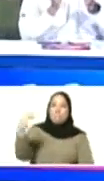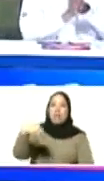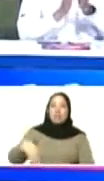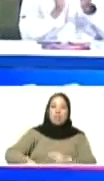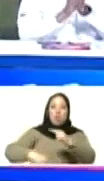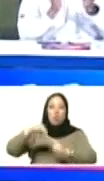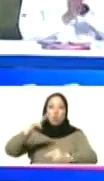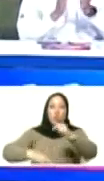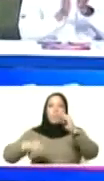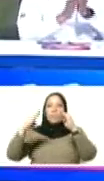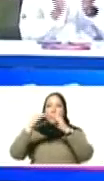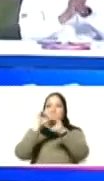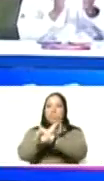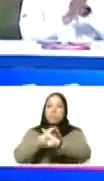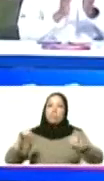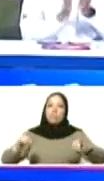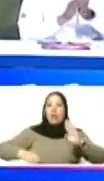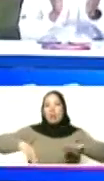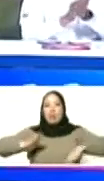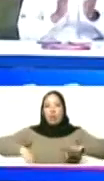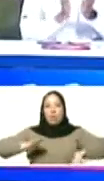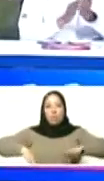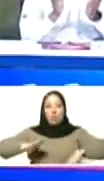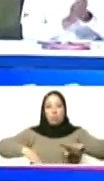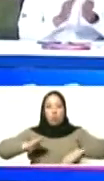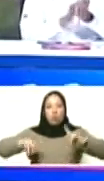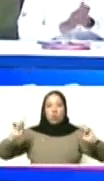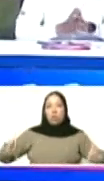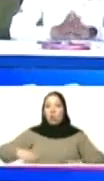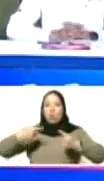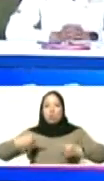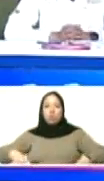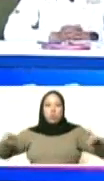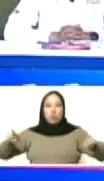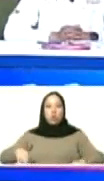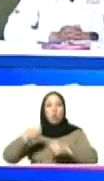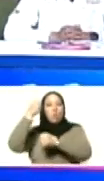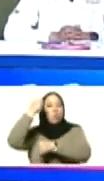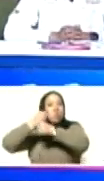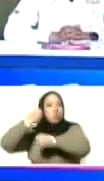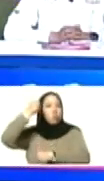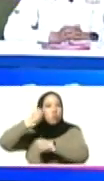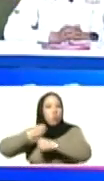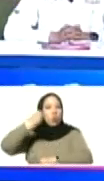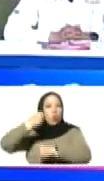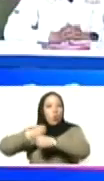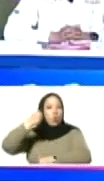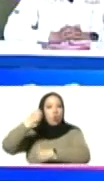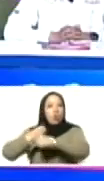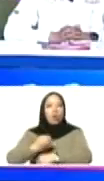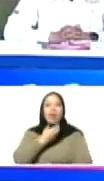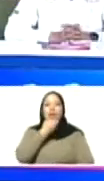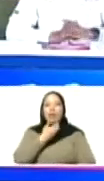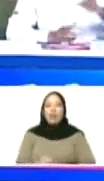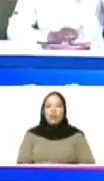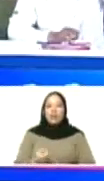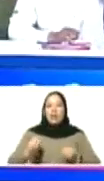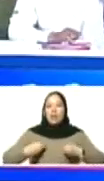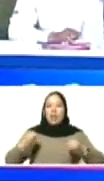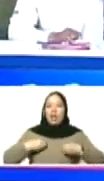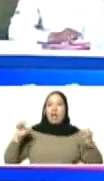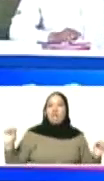Venezuela. Vamos a terminar con tambor, con música, con gaita, para decirle al pueblo que viva la gran misión Vivienda